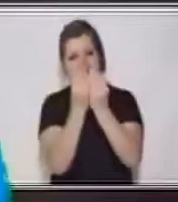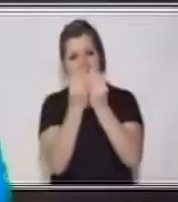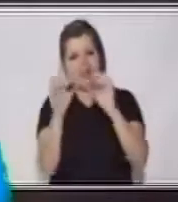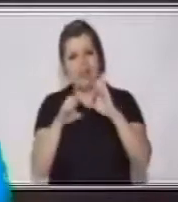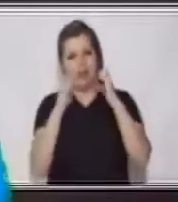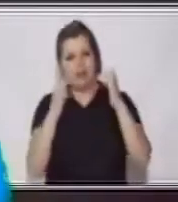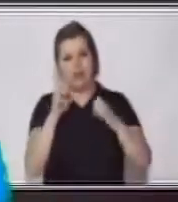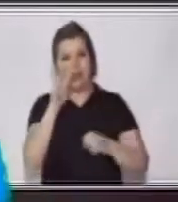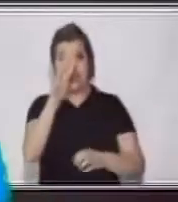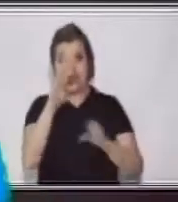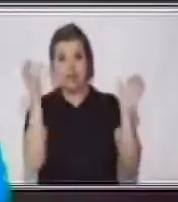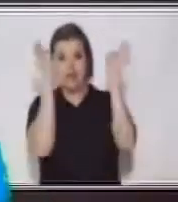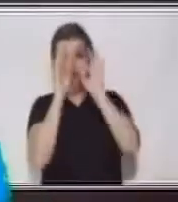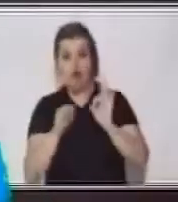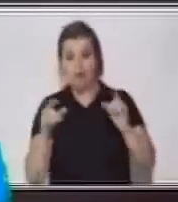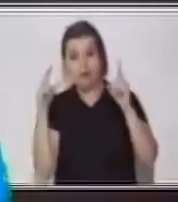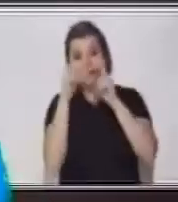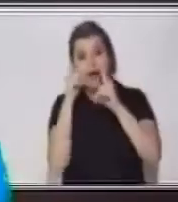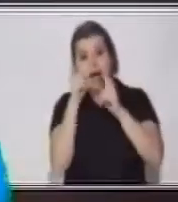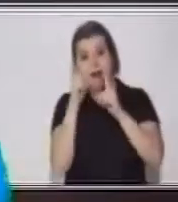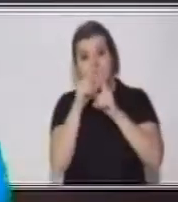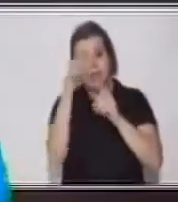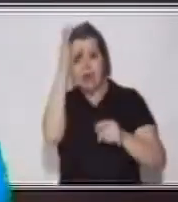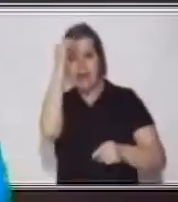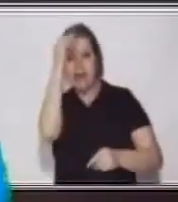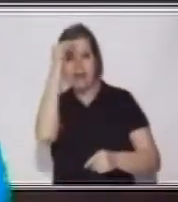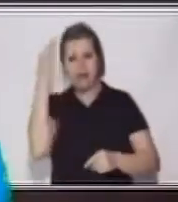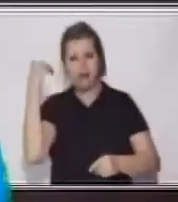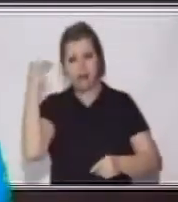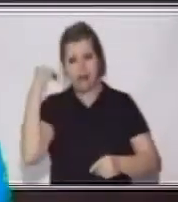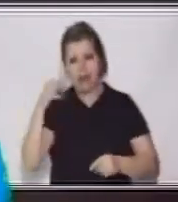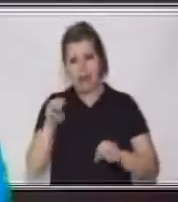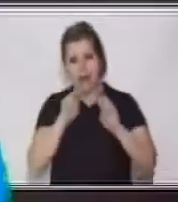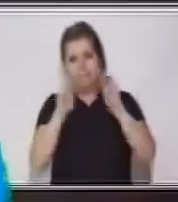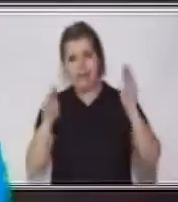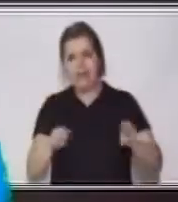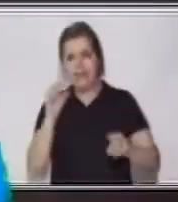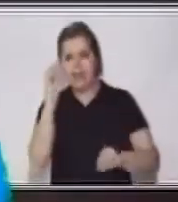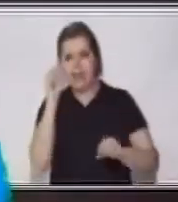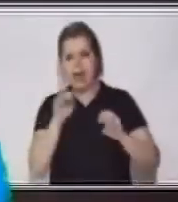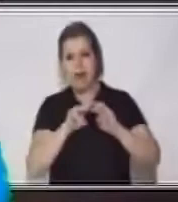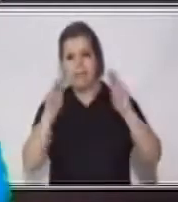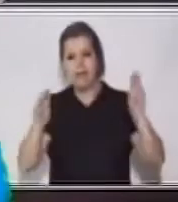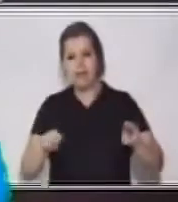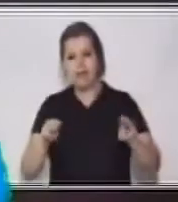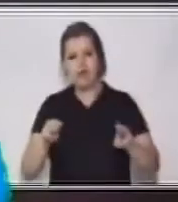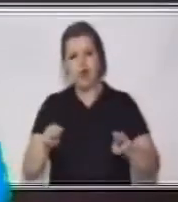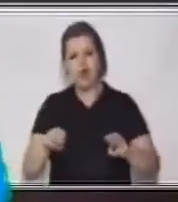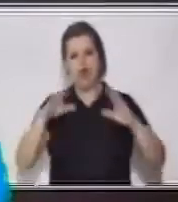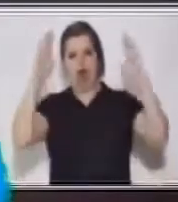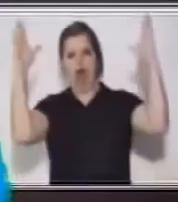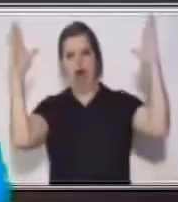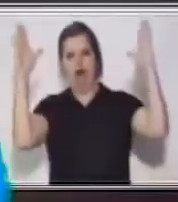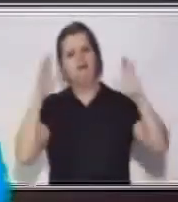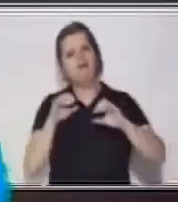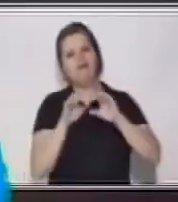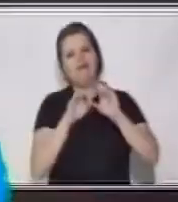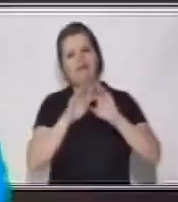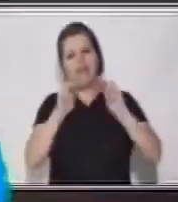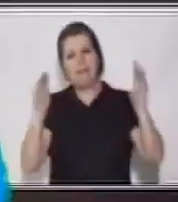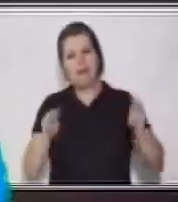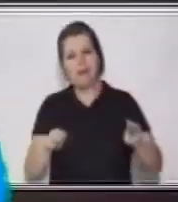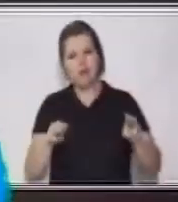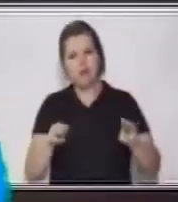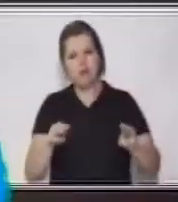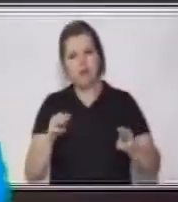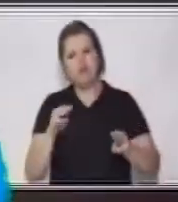tres formas de palabras que lo vimos anteriormente, que es mesita, mesota y mesucha, para que identifiquemos